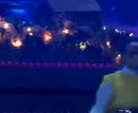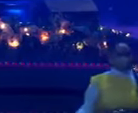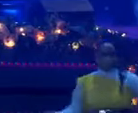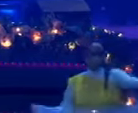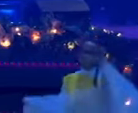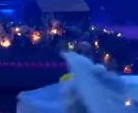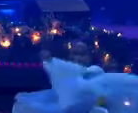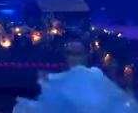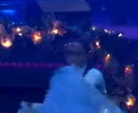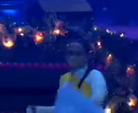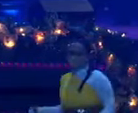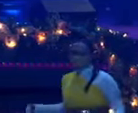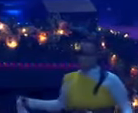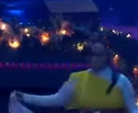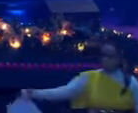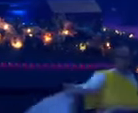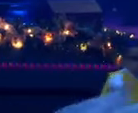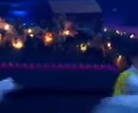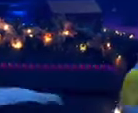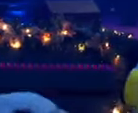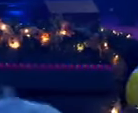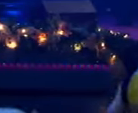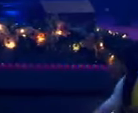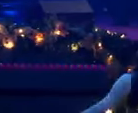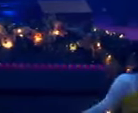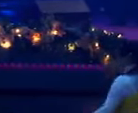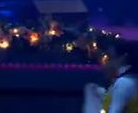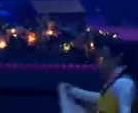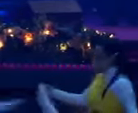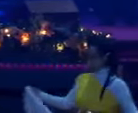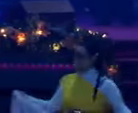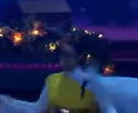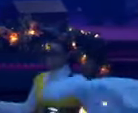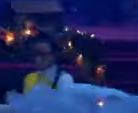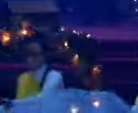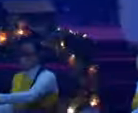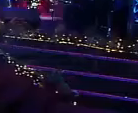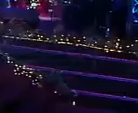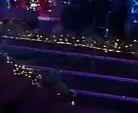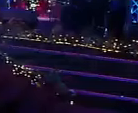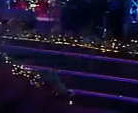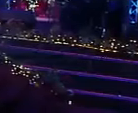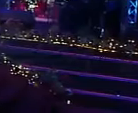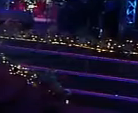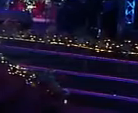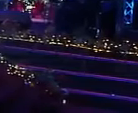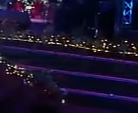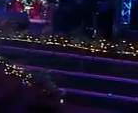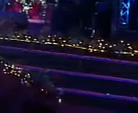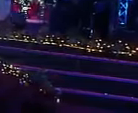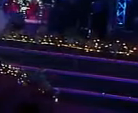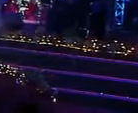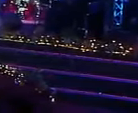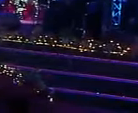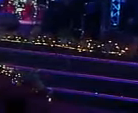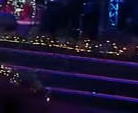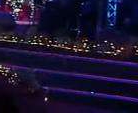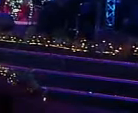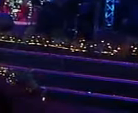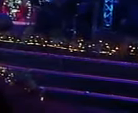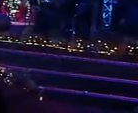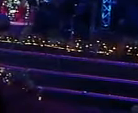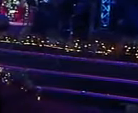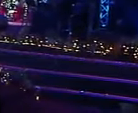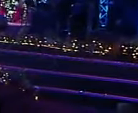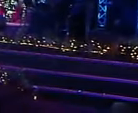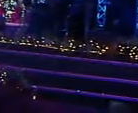del Señor. Alguien, vamos, alguien, declárele a alguien la felicidad que usted tiene de verle. Yo me gocé,